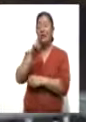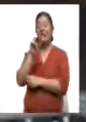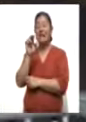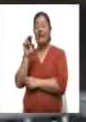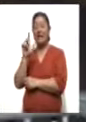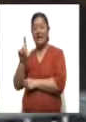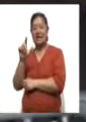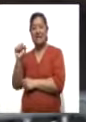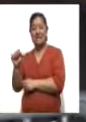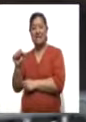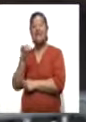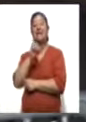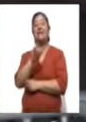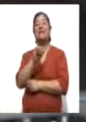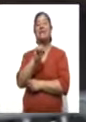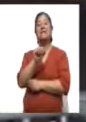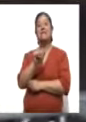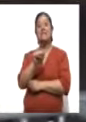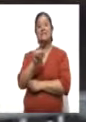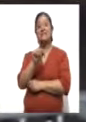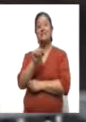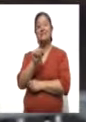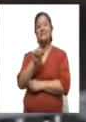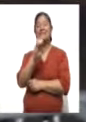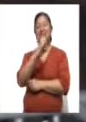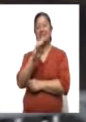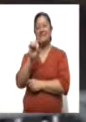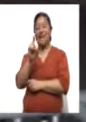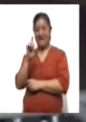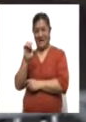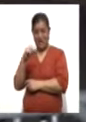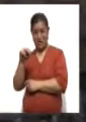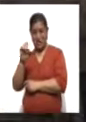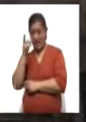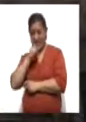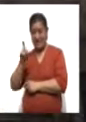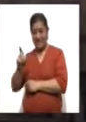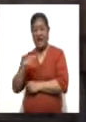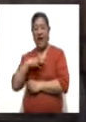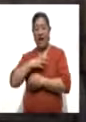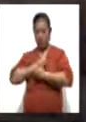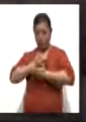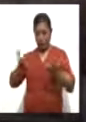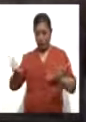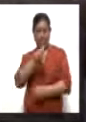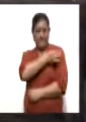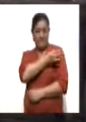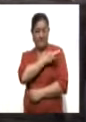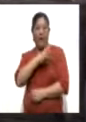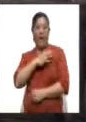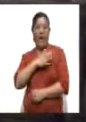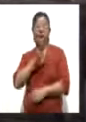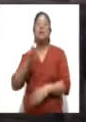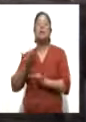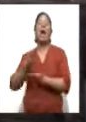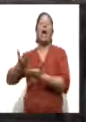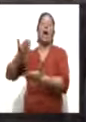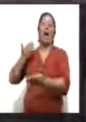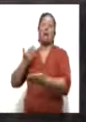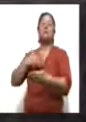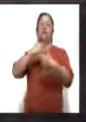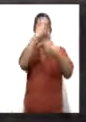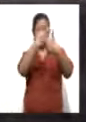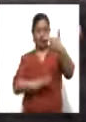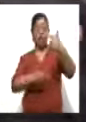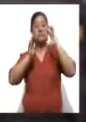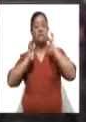Israel Cedeño, enfatizó que la distribución de las vacunas en la Región Metropolitana de Salud se basa en las fases establecidas en el cronograma oficial